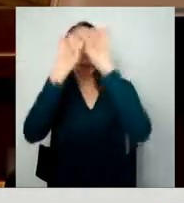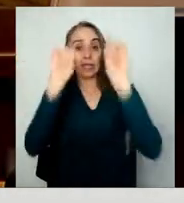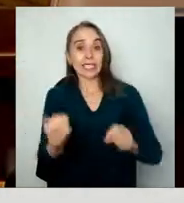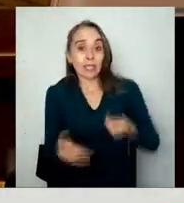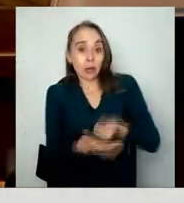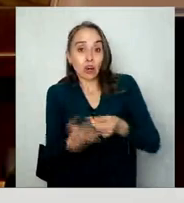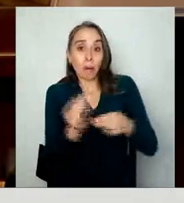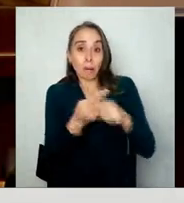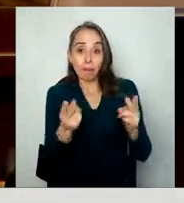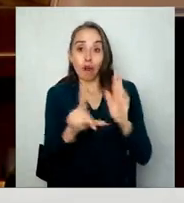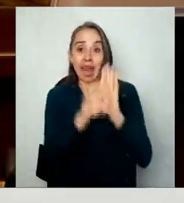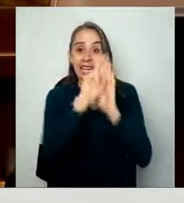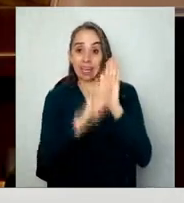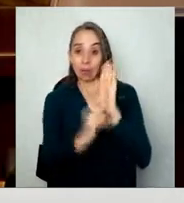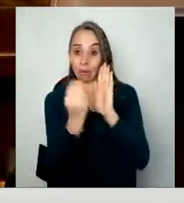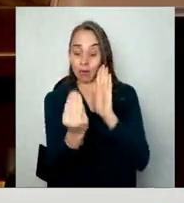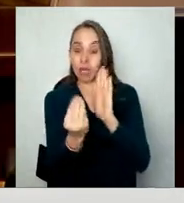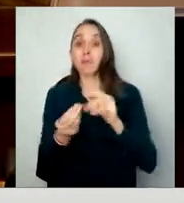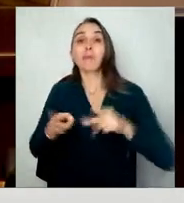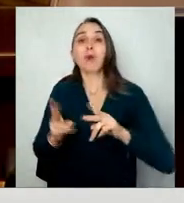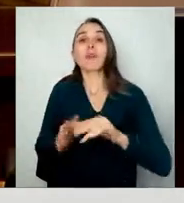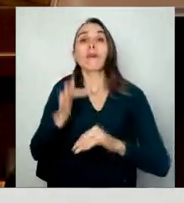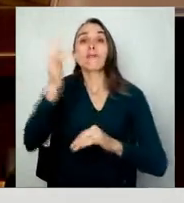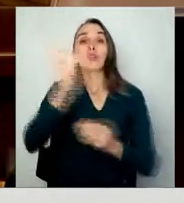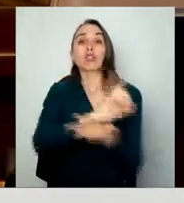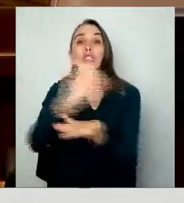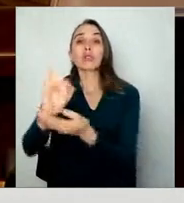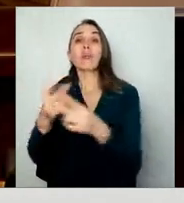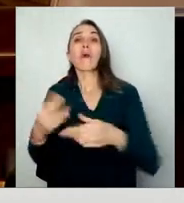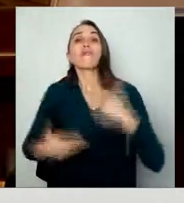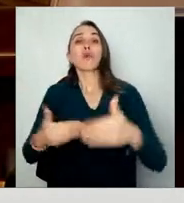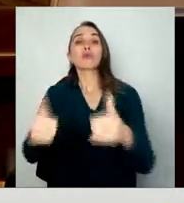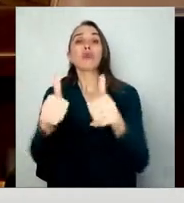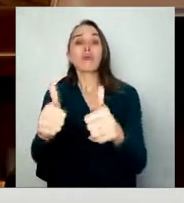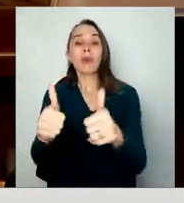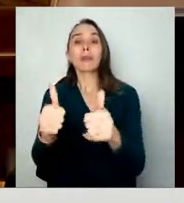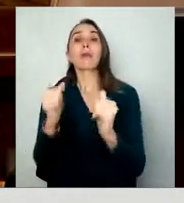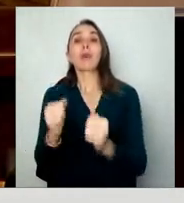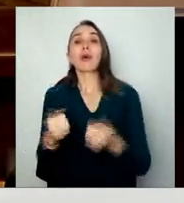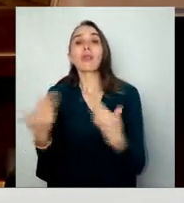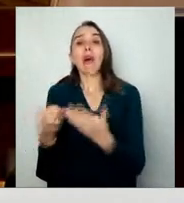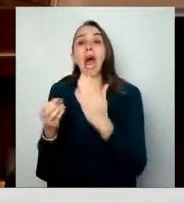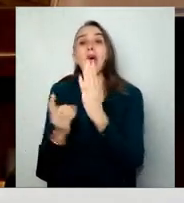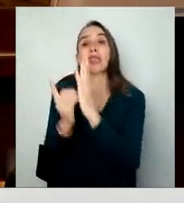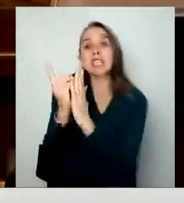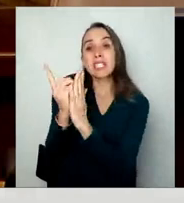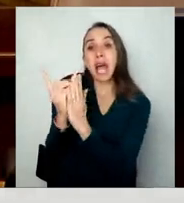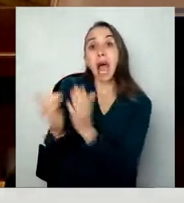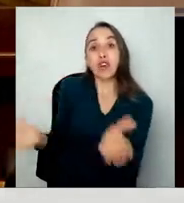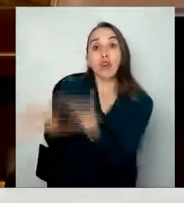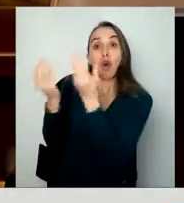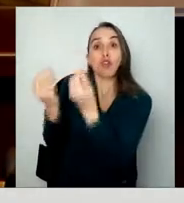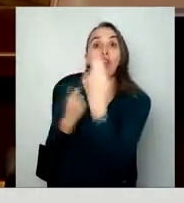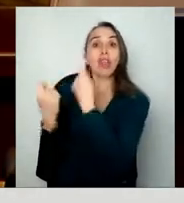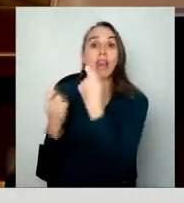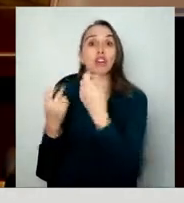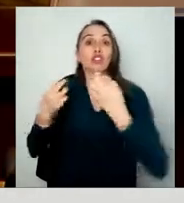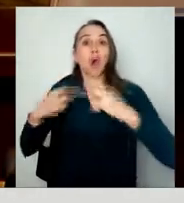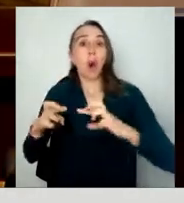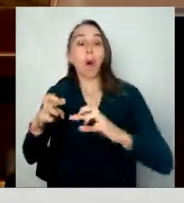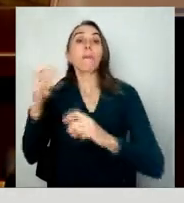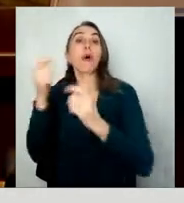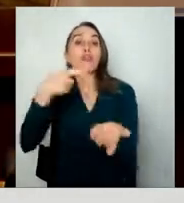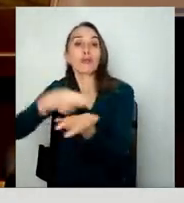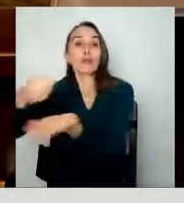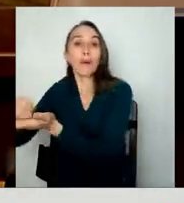permitirá el buen funcionamiento del organismos públicos a más del desarrollo de oportunidades y negocios para miles de personas y empresas de todos los tamaños